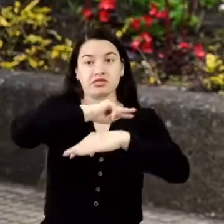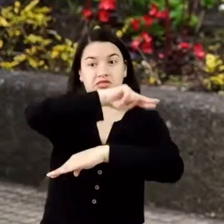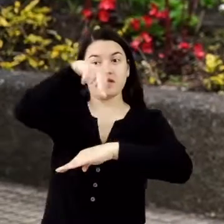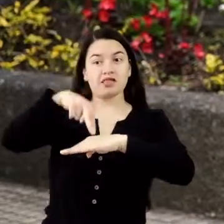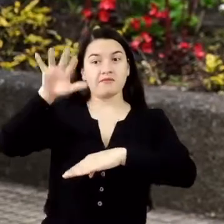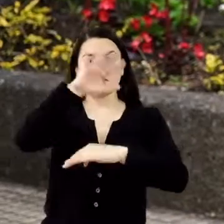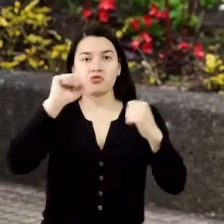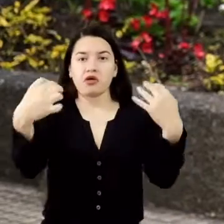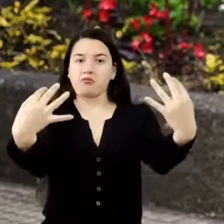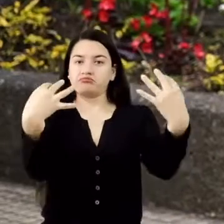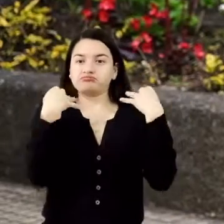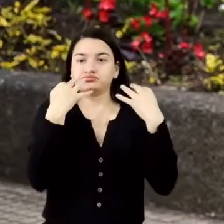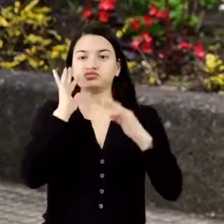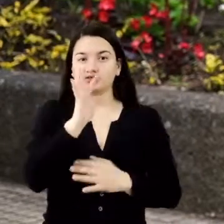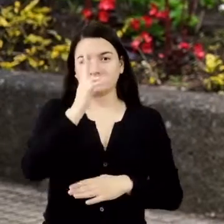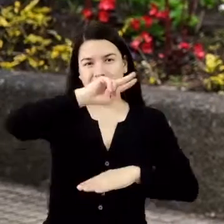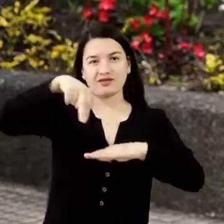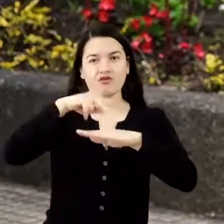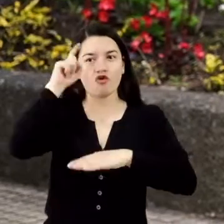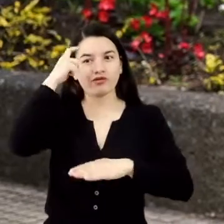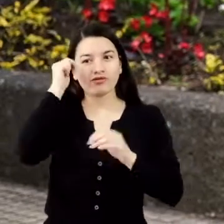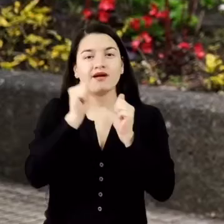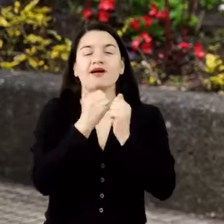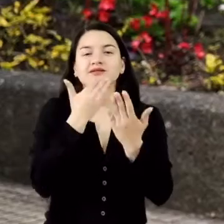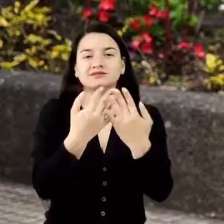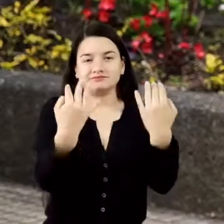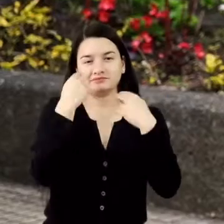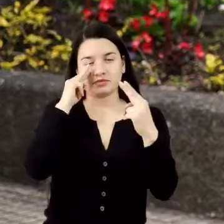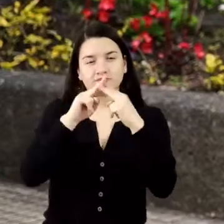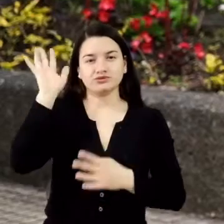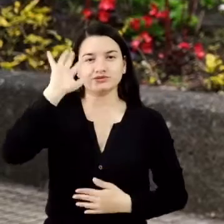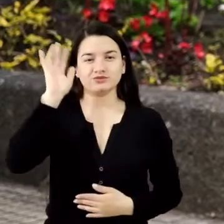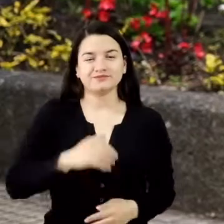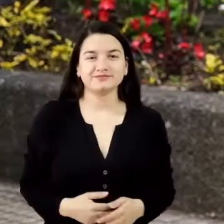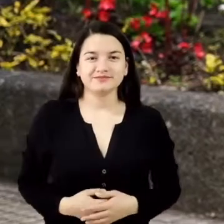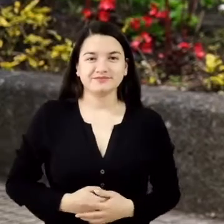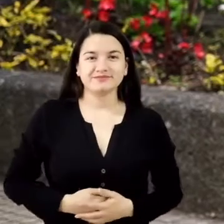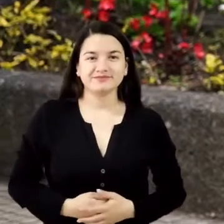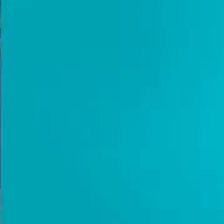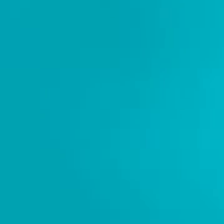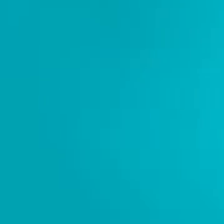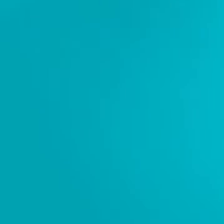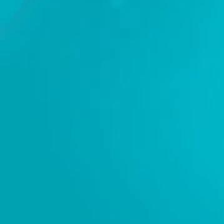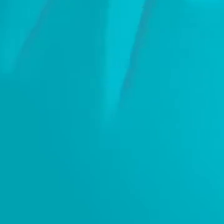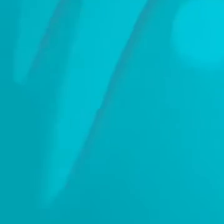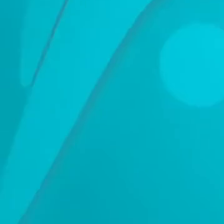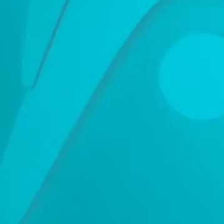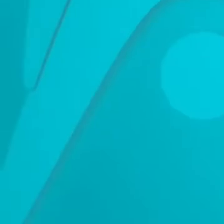digitales, tanto Facebook, Instagram y Twitter, como Gobernación de Nariño. Hasta la próxima.